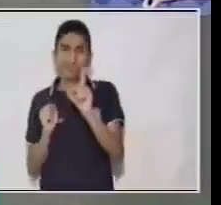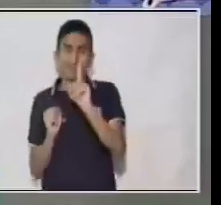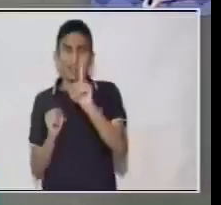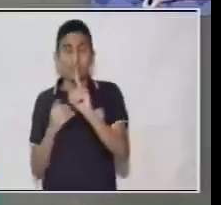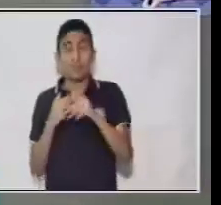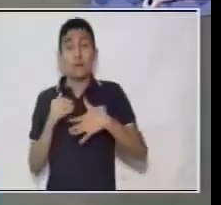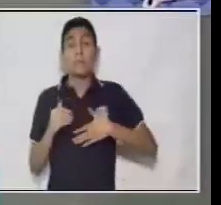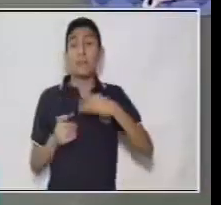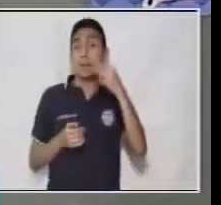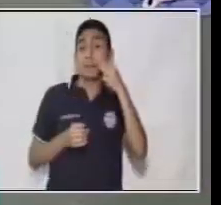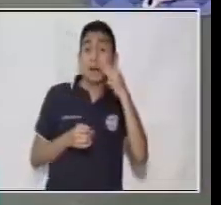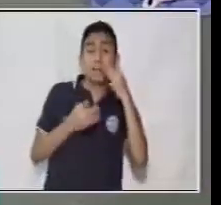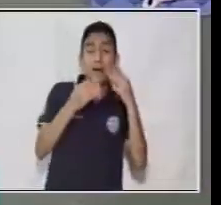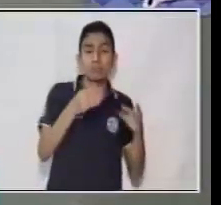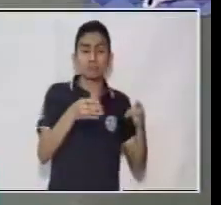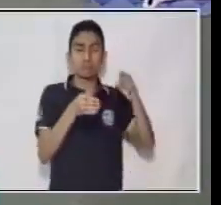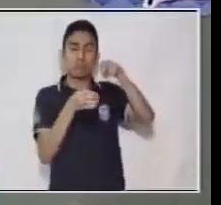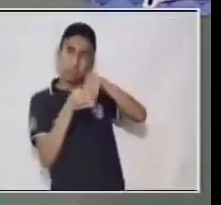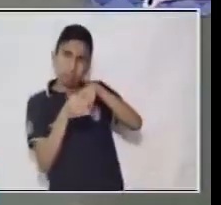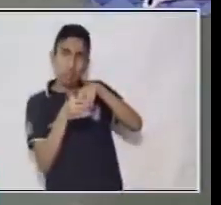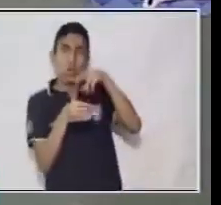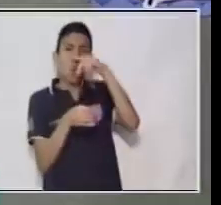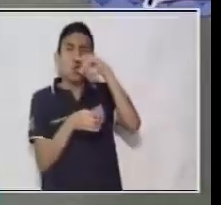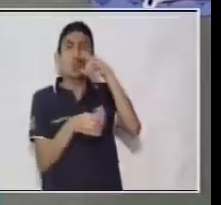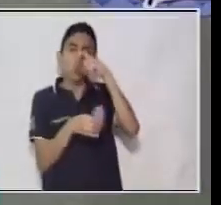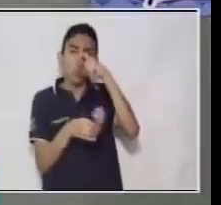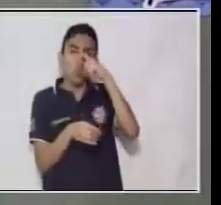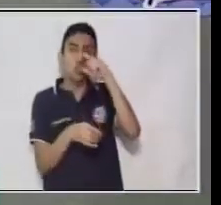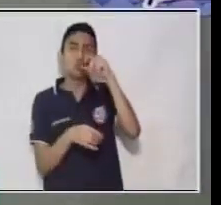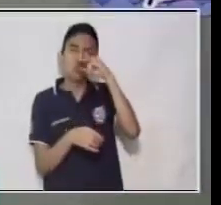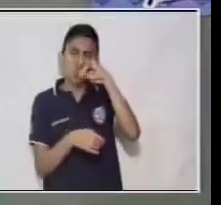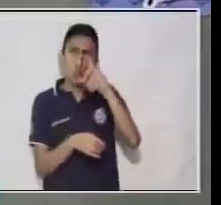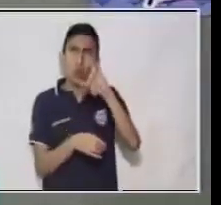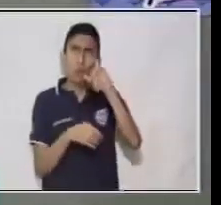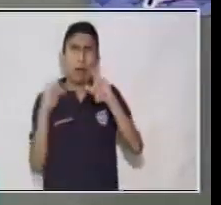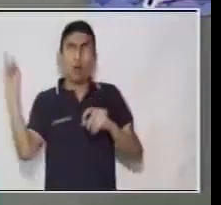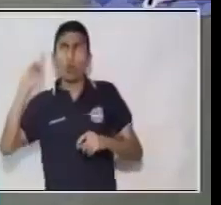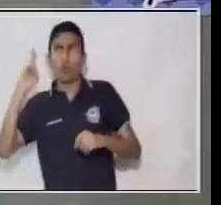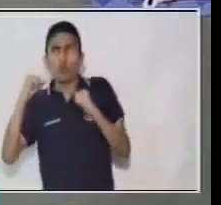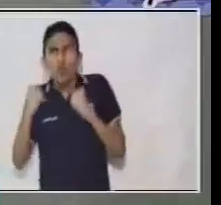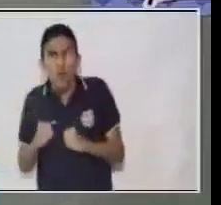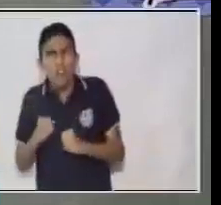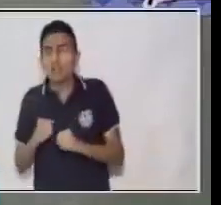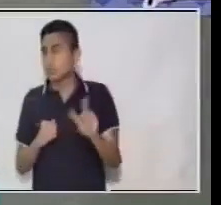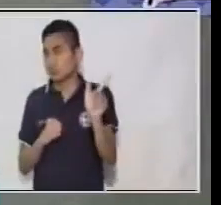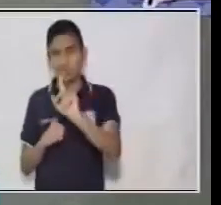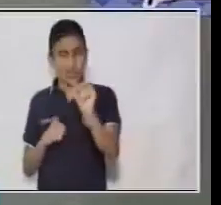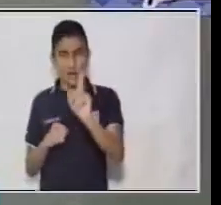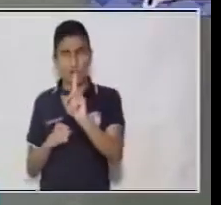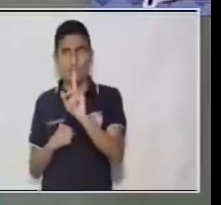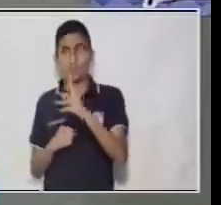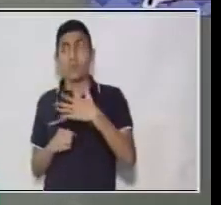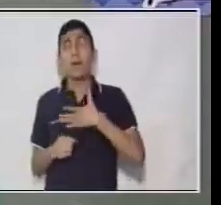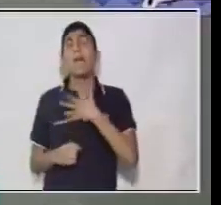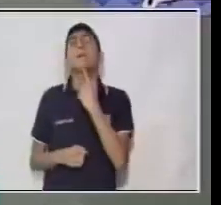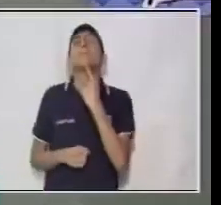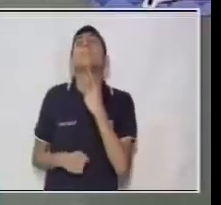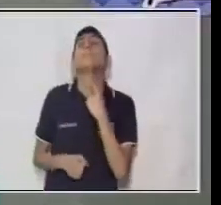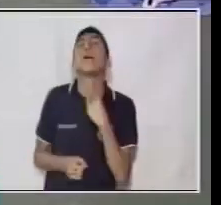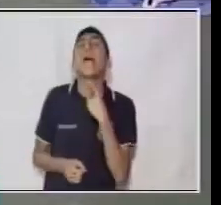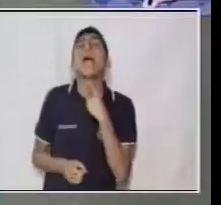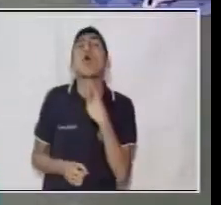¿Mi mamá sube al tuk-tuk para que suene fuerte? No. Me gusta